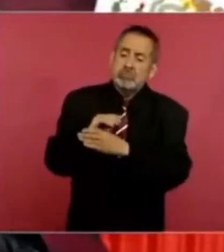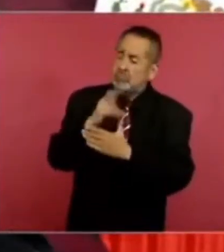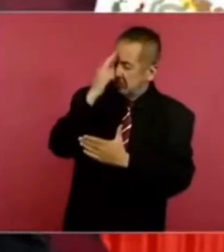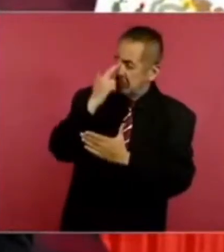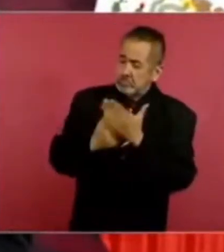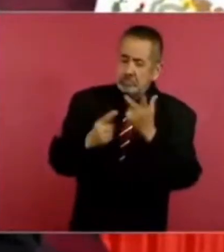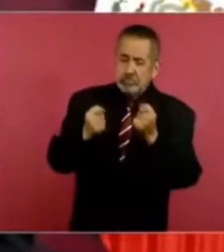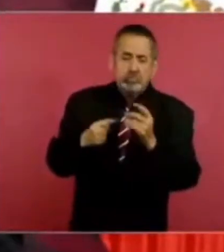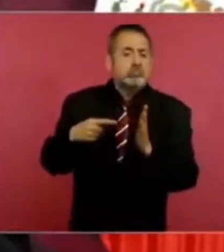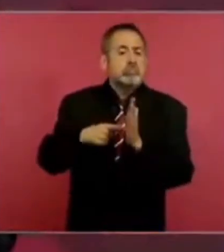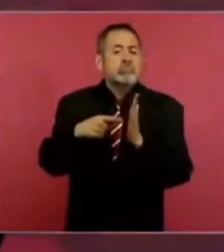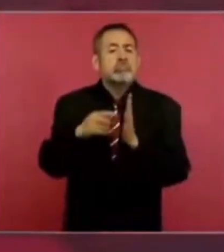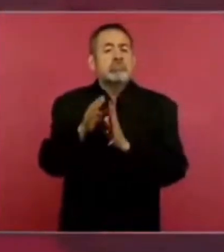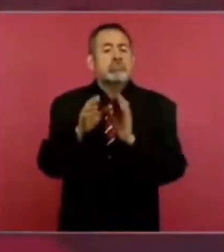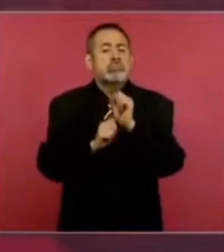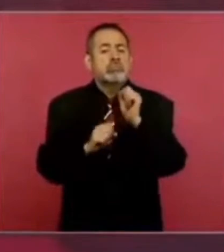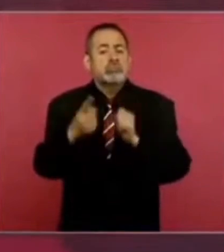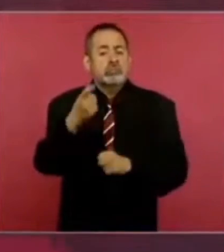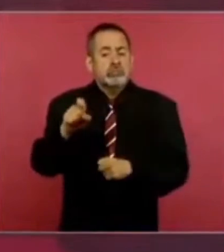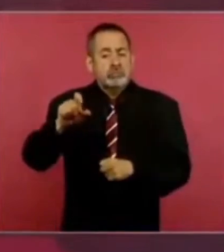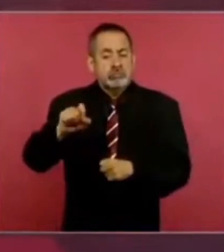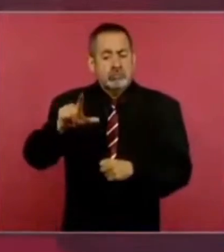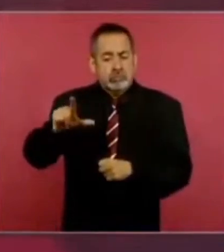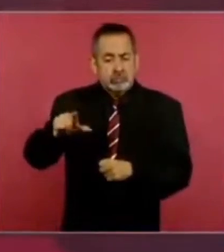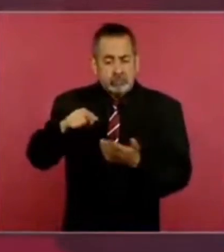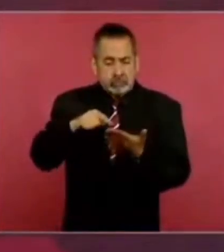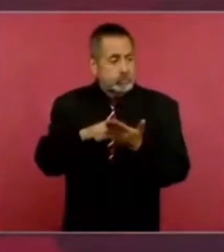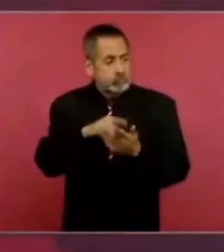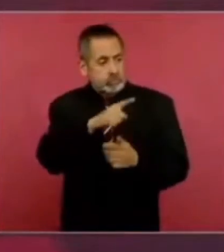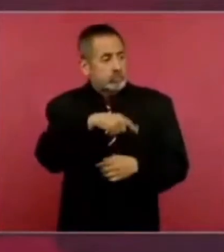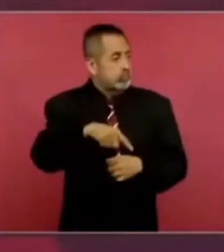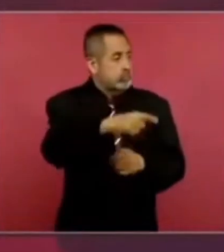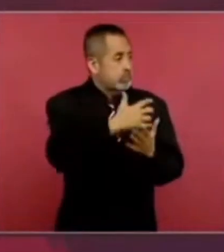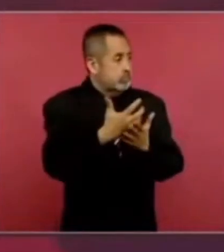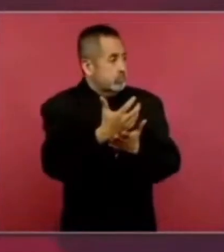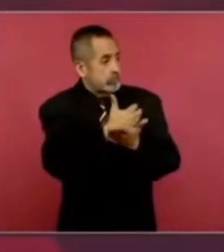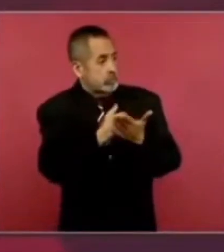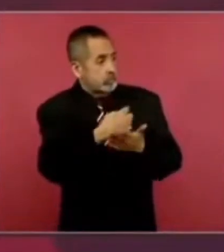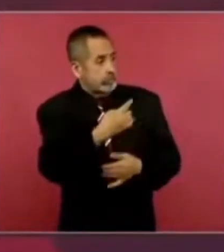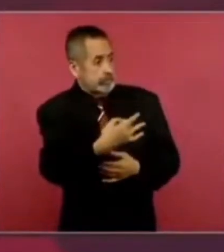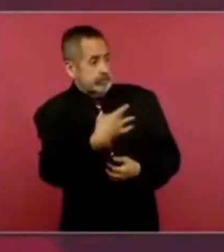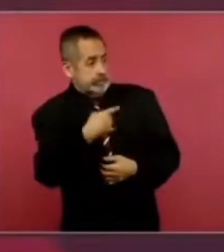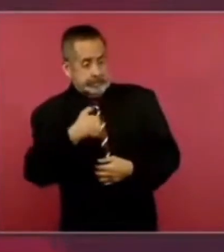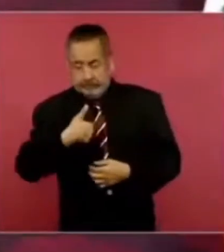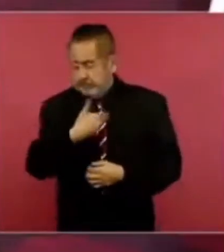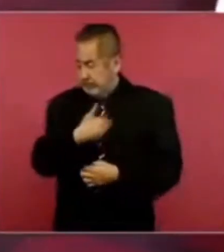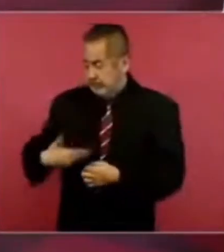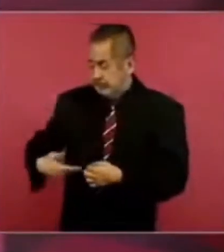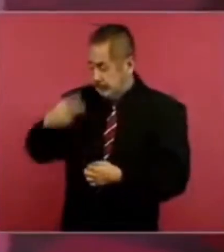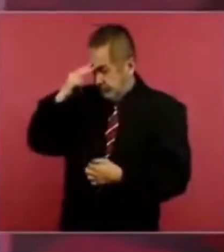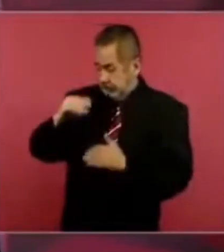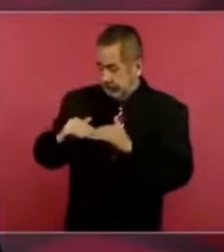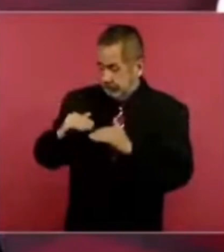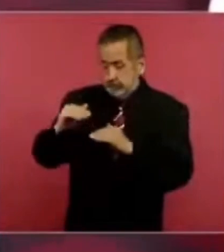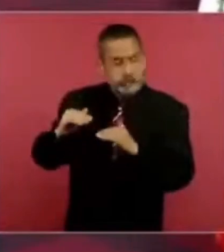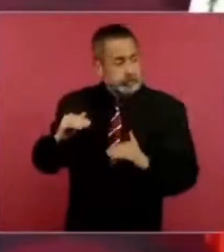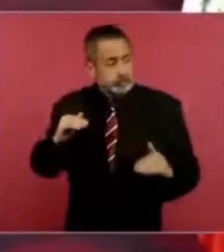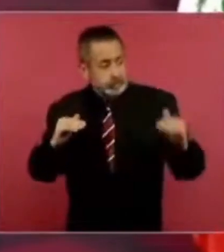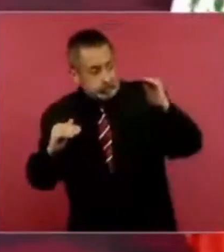si el artículo 127 establece que nadie puede ganar más que el presidente de la República.